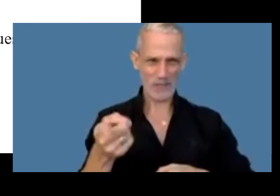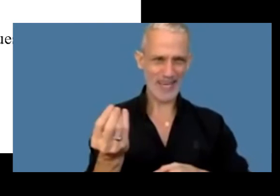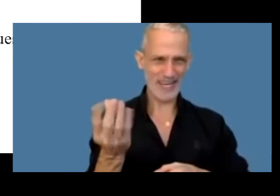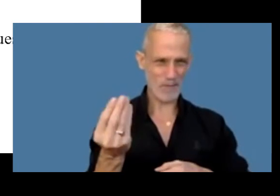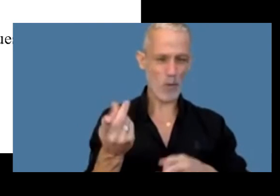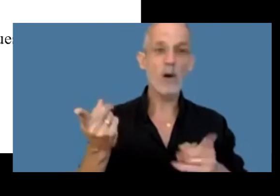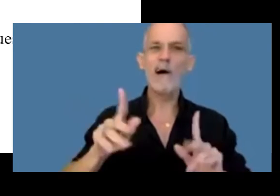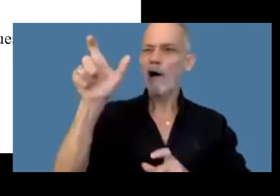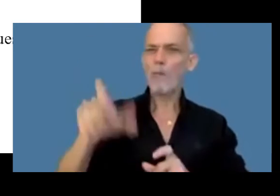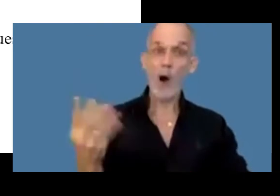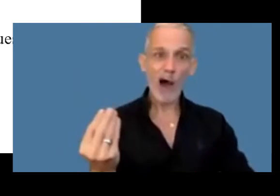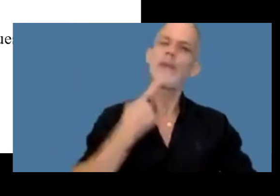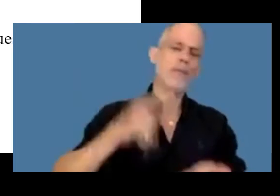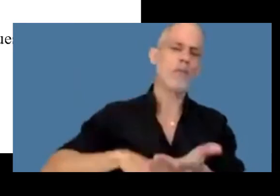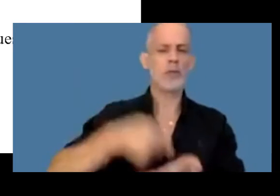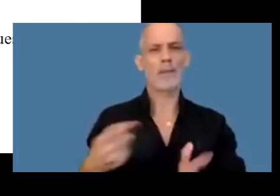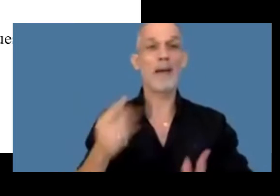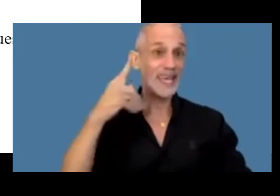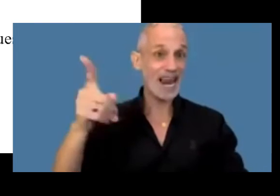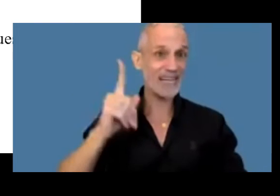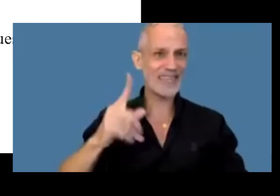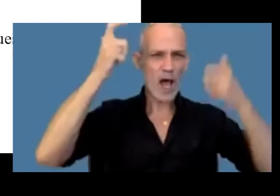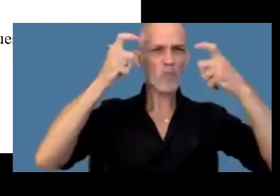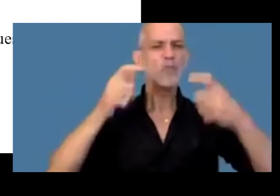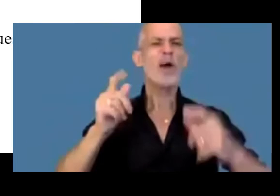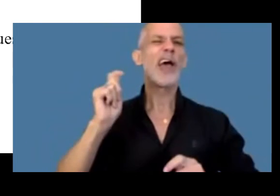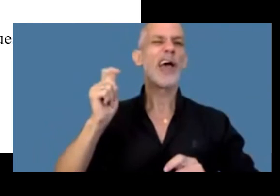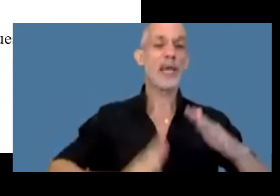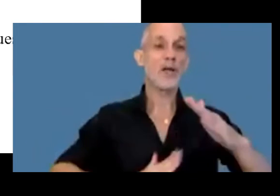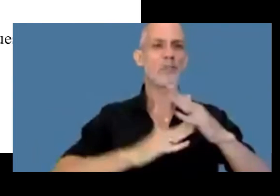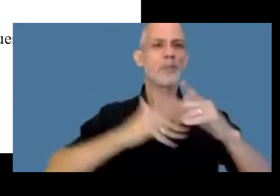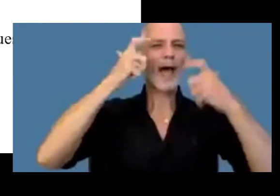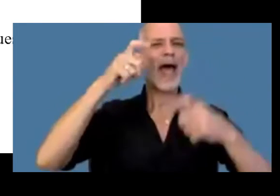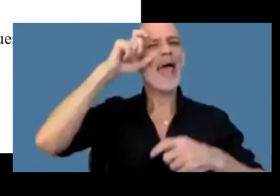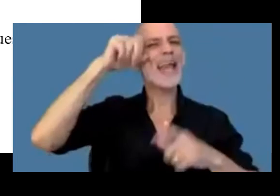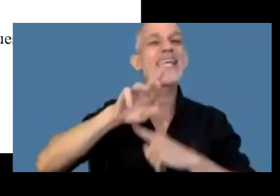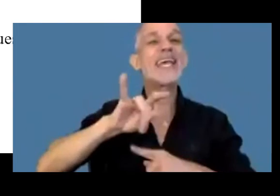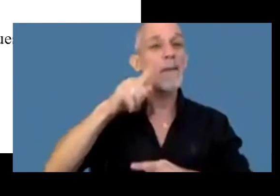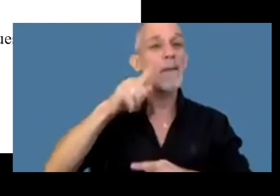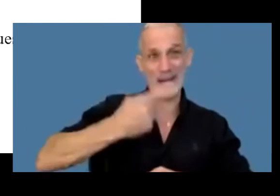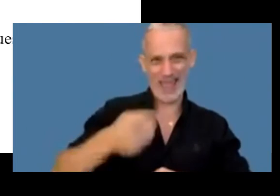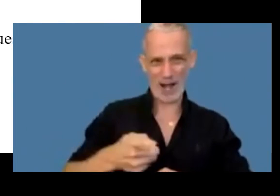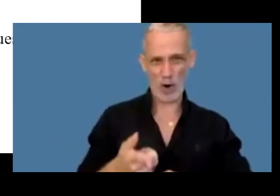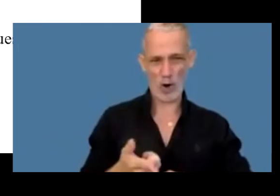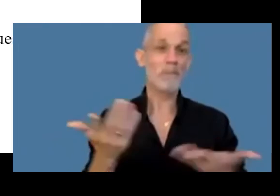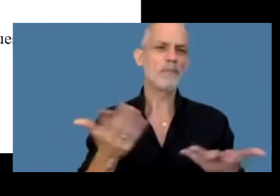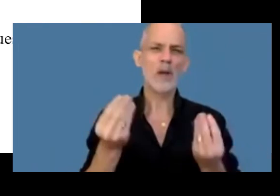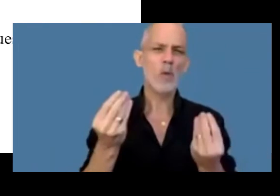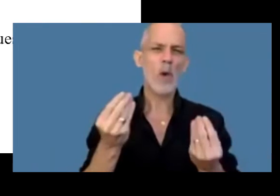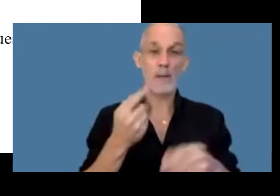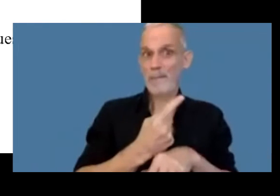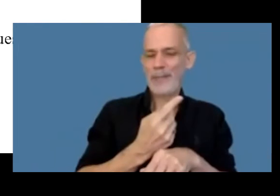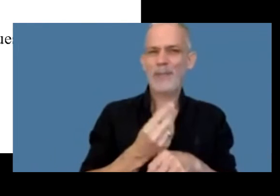se introdujo en Inglaterra durante el reinado del rey Enrique I, era inicialmente